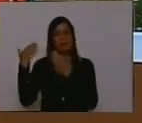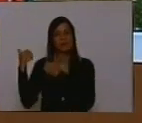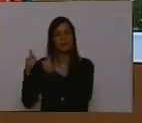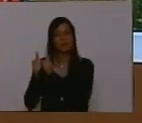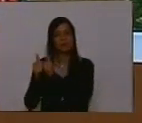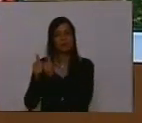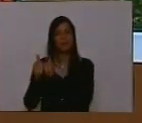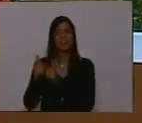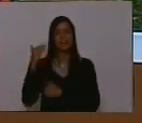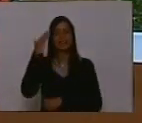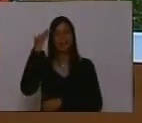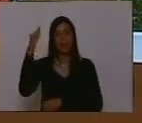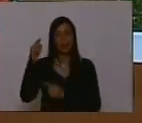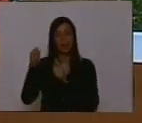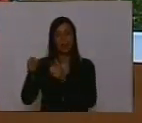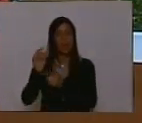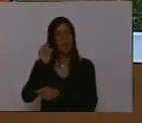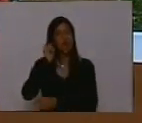Saludos, revolucionario.